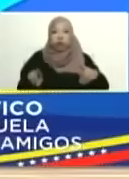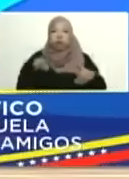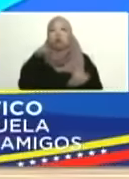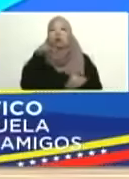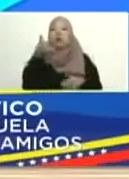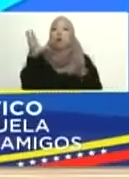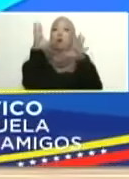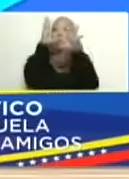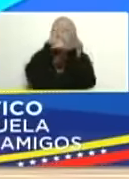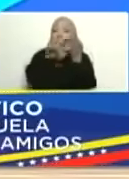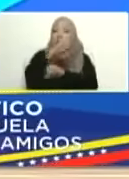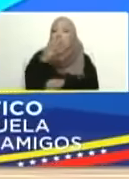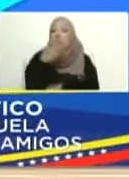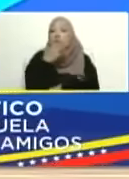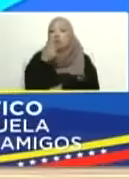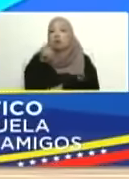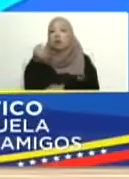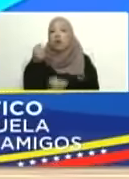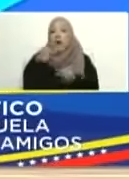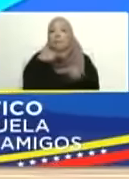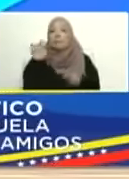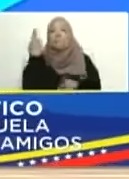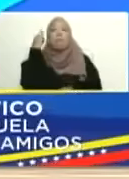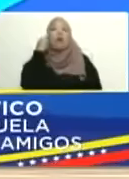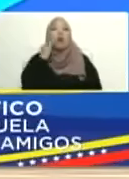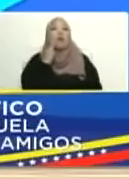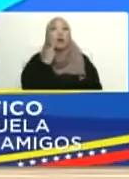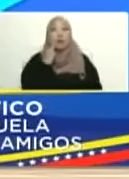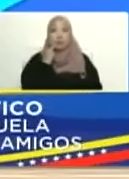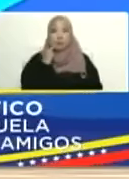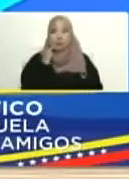septembrina triste. Tratan de matar a Bolívar.